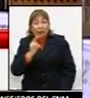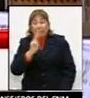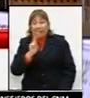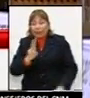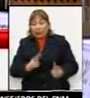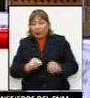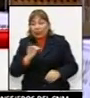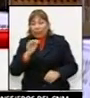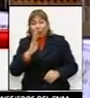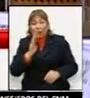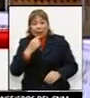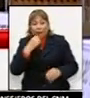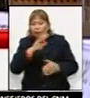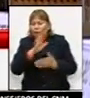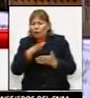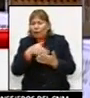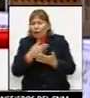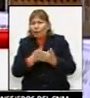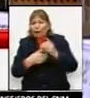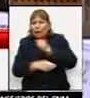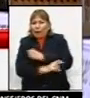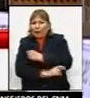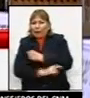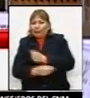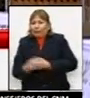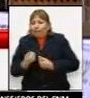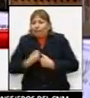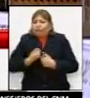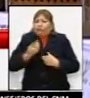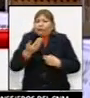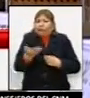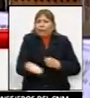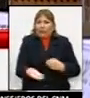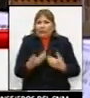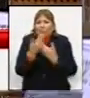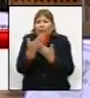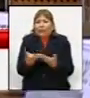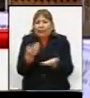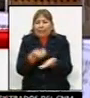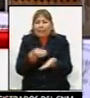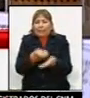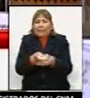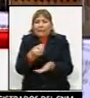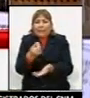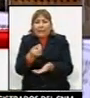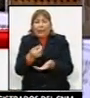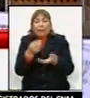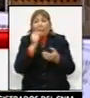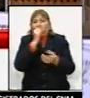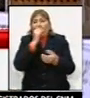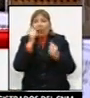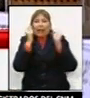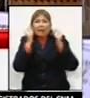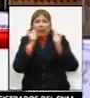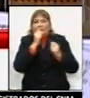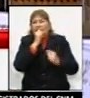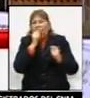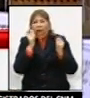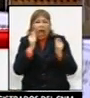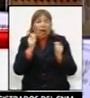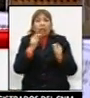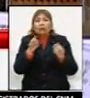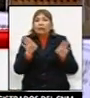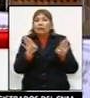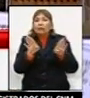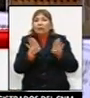salvo Venezuela y Bolivia, todos los países entregan financiamiento público en las campañas. Todos. Si se cierra